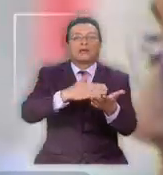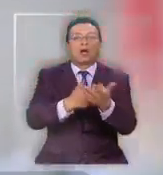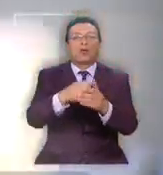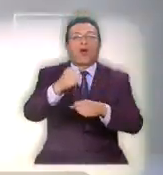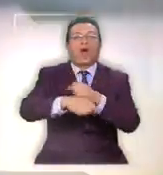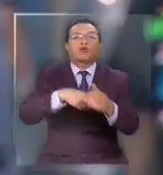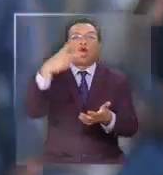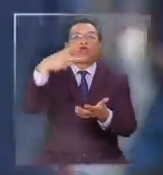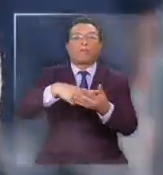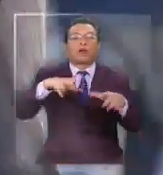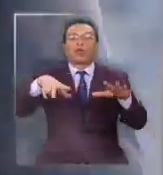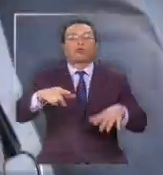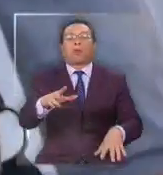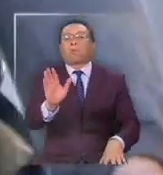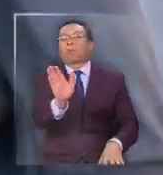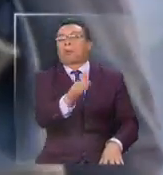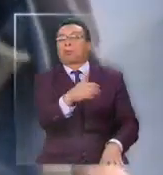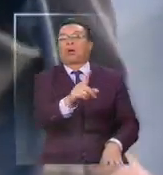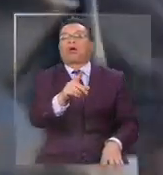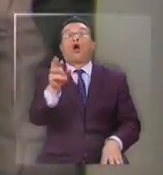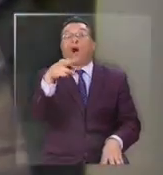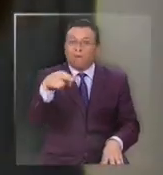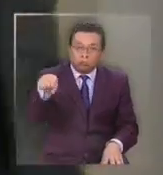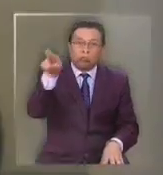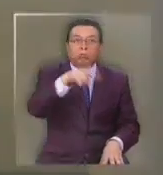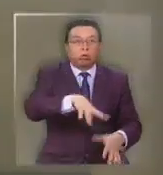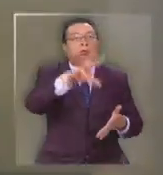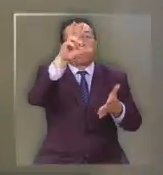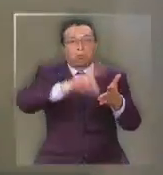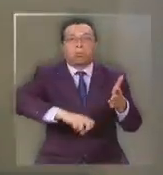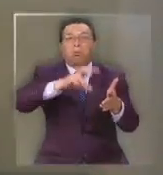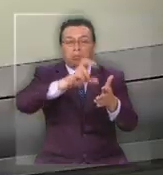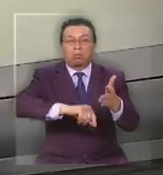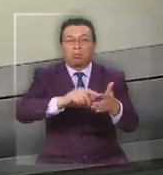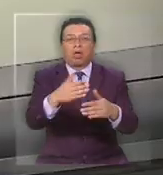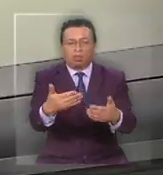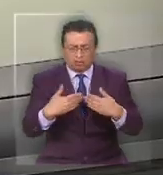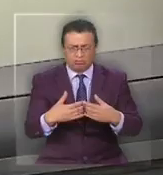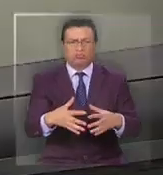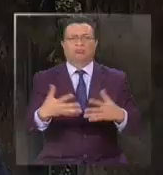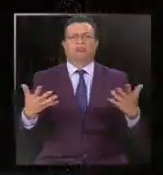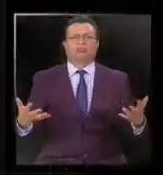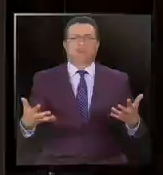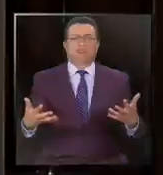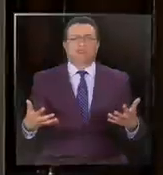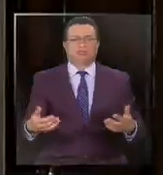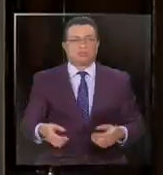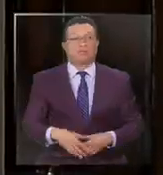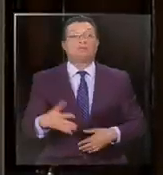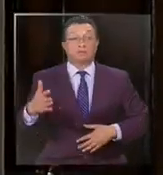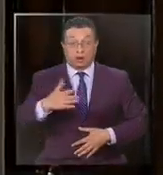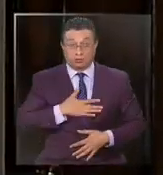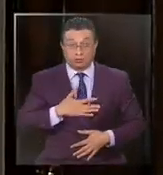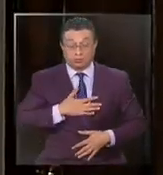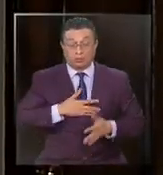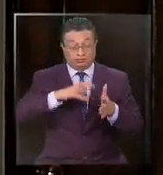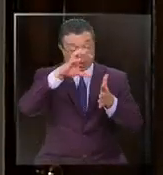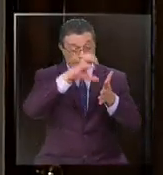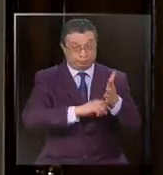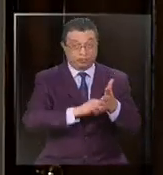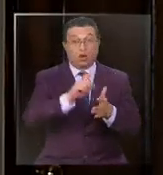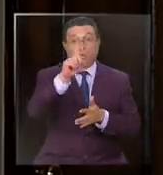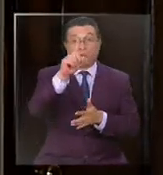año 2018 y ahora les retuvo parte de su devolución. En la práctica a mí se me está